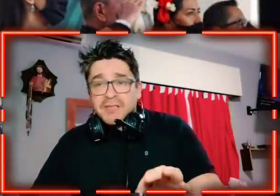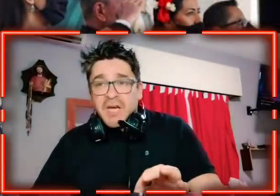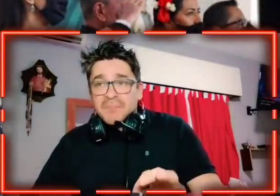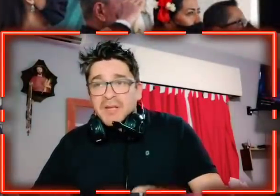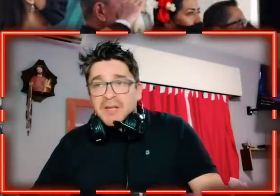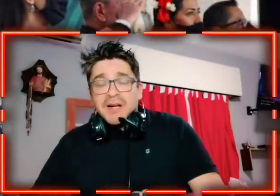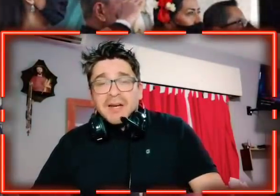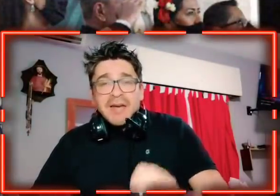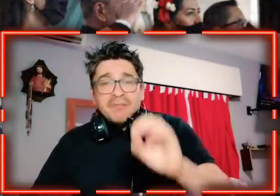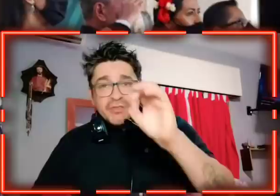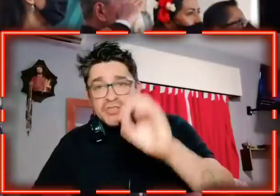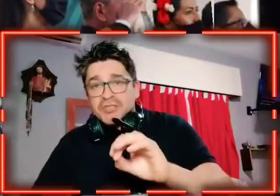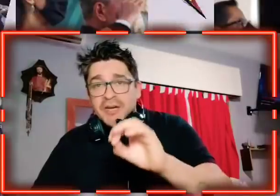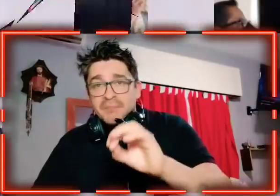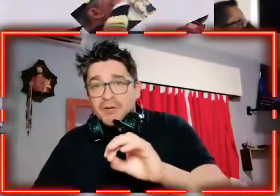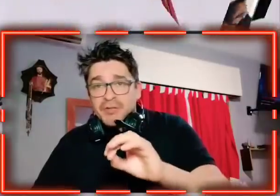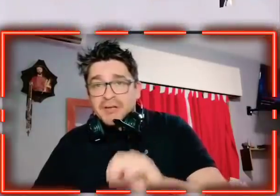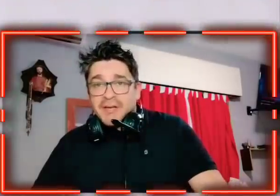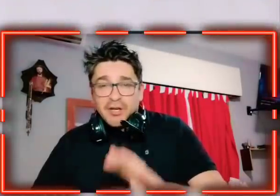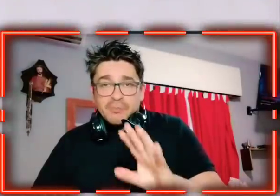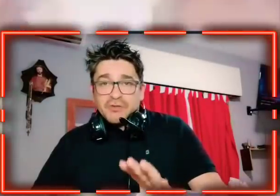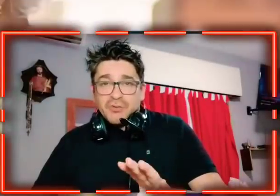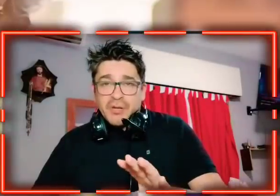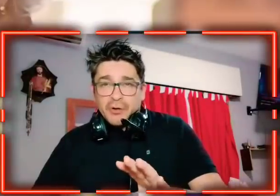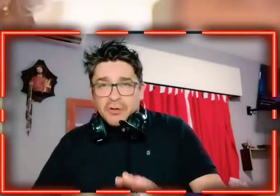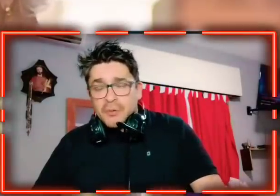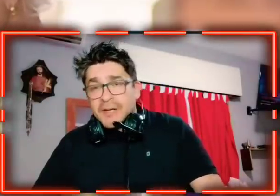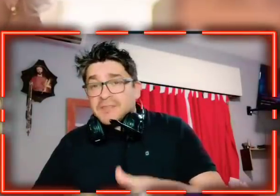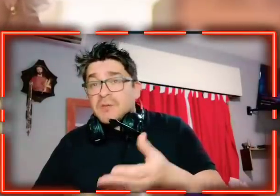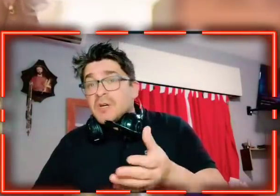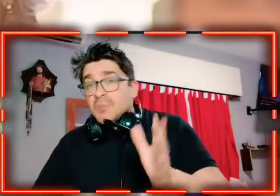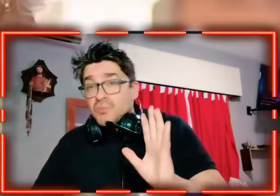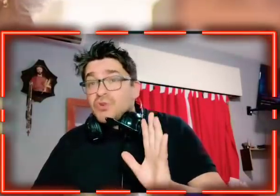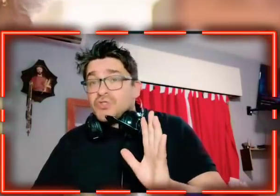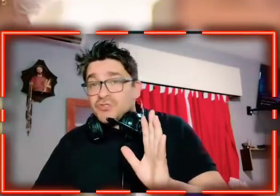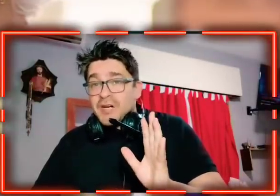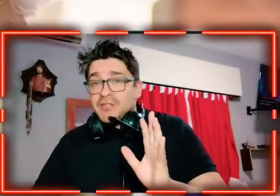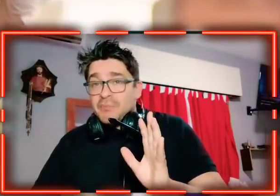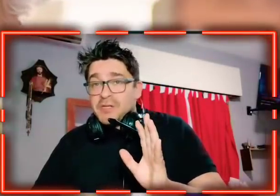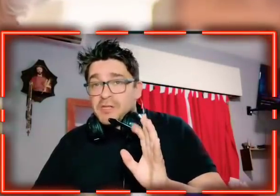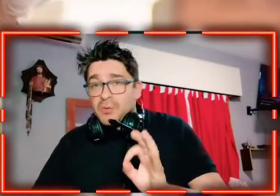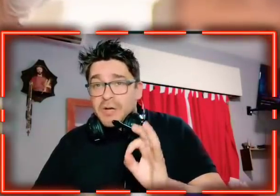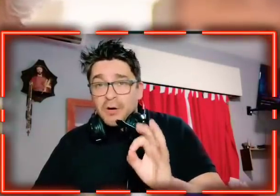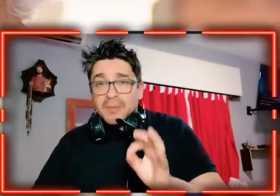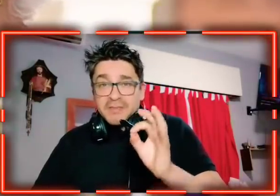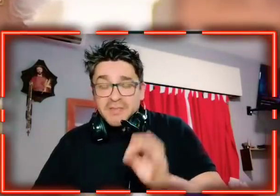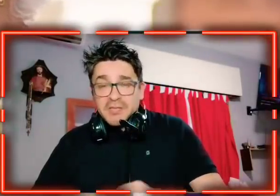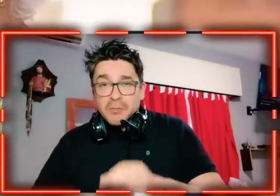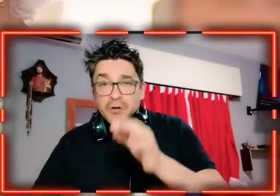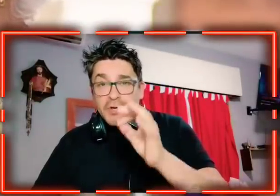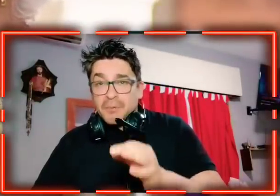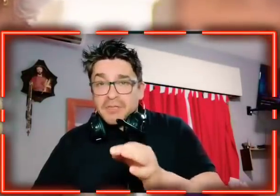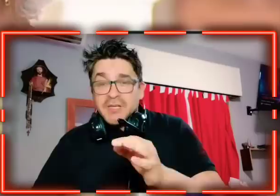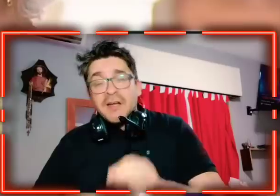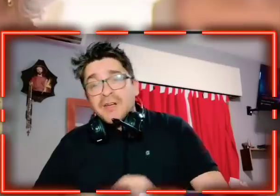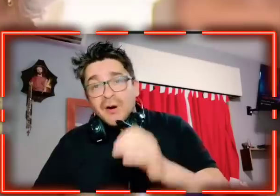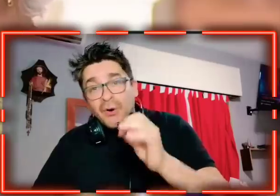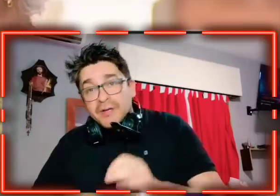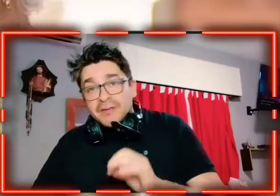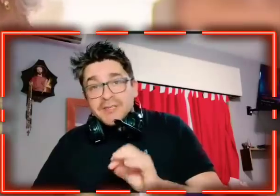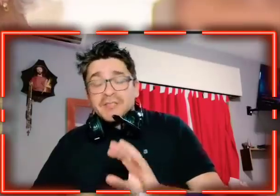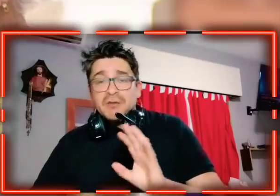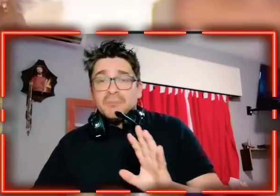verdad que hoy en día la frutillita del postre es López Obrador, ¿no? Porque hace muchos años México buscaba un presidente como